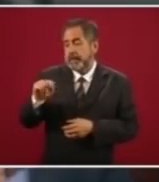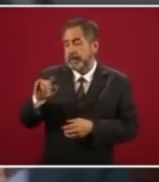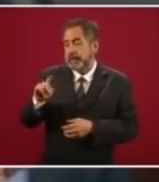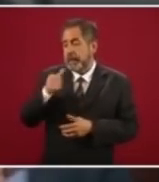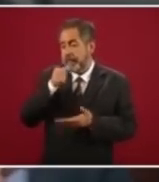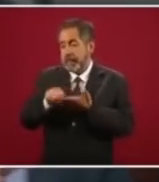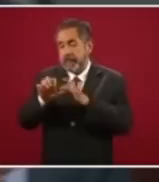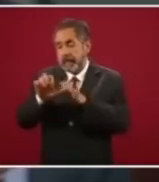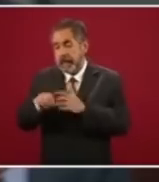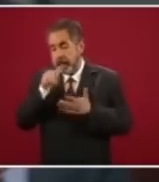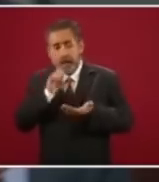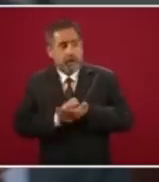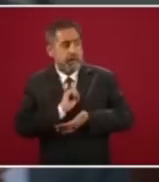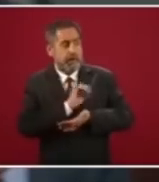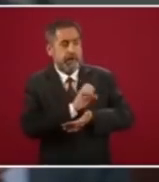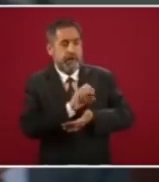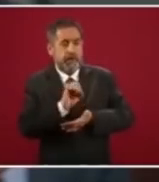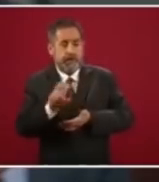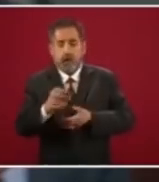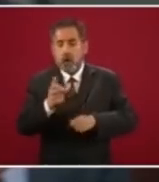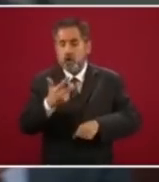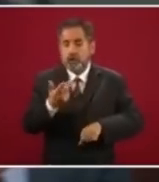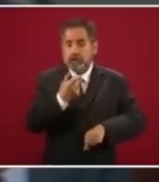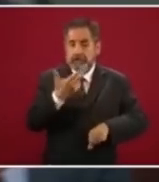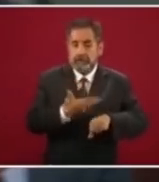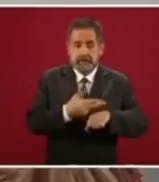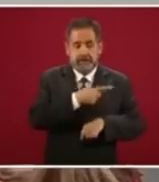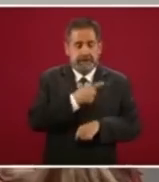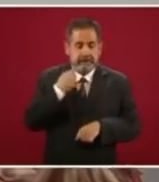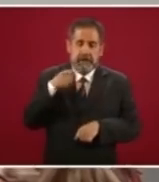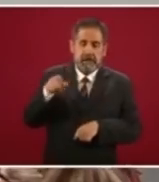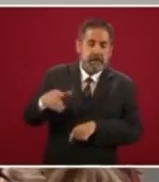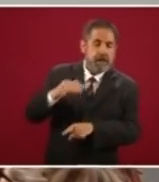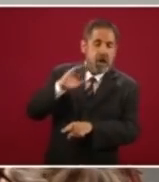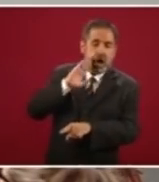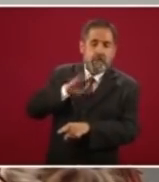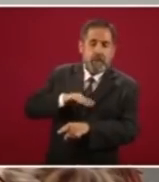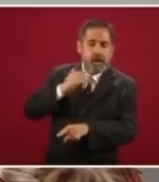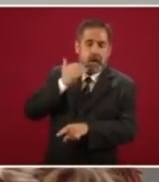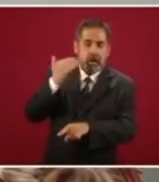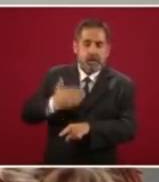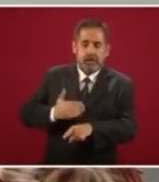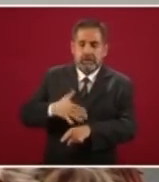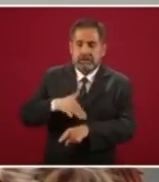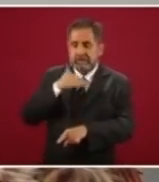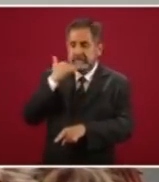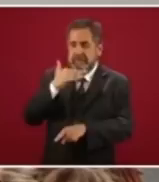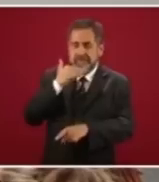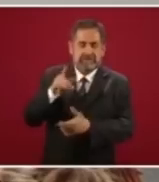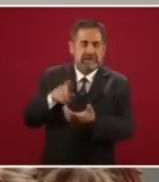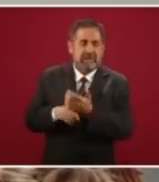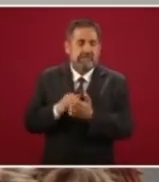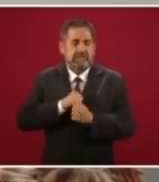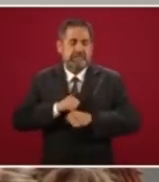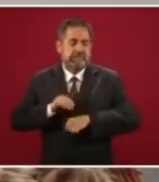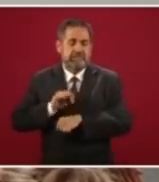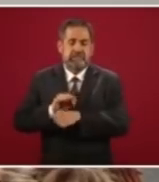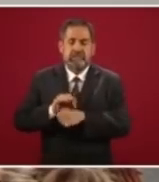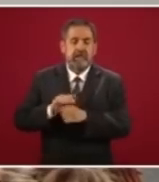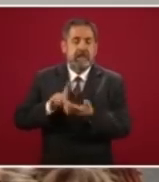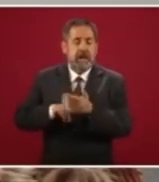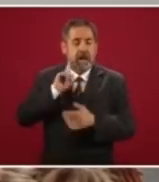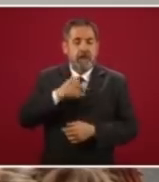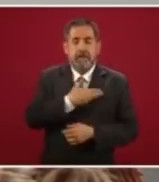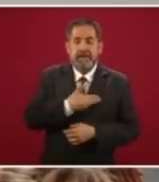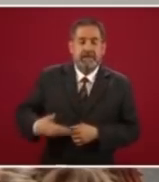8 secretarios de Estado, donde denuncia serias irregularidades de corrupción y nepotismo por parte de la presidenta